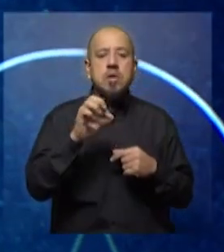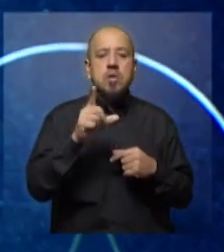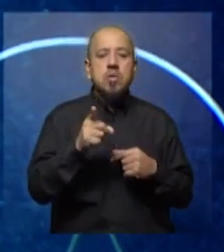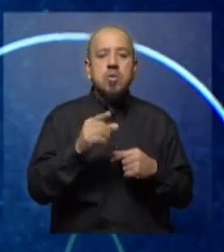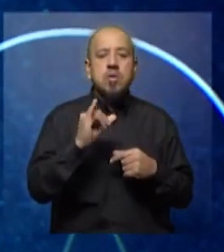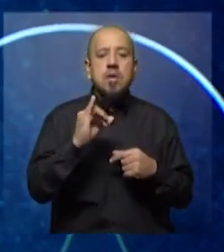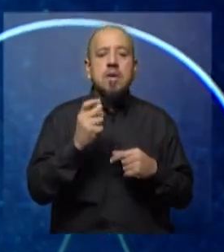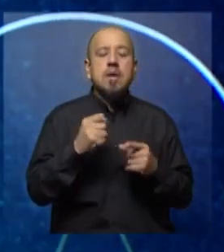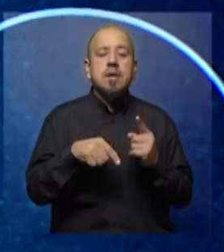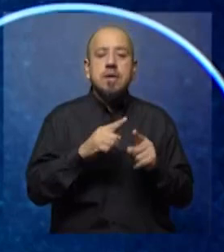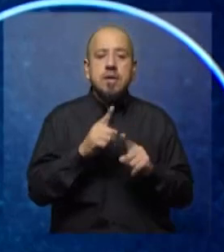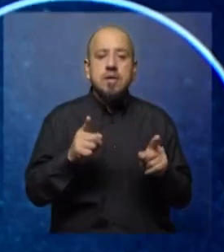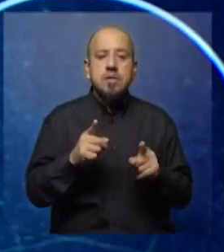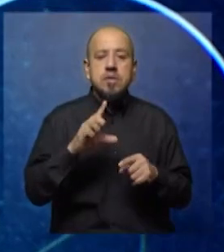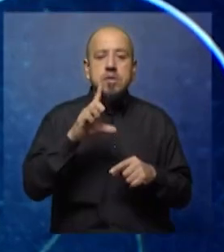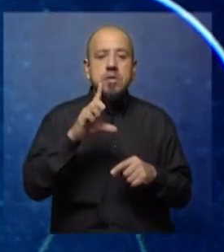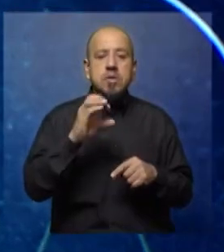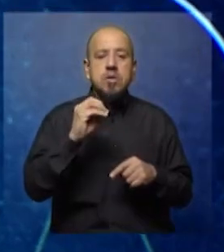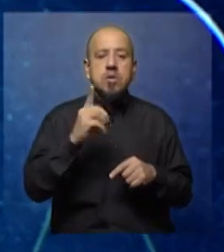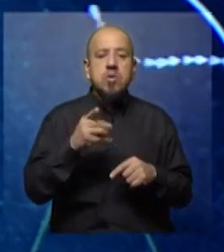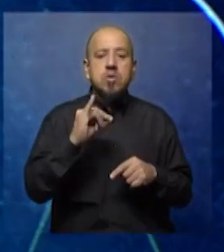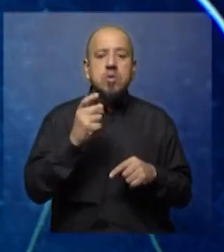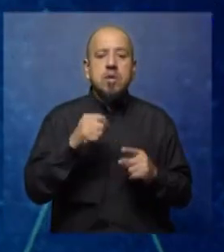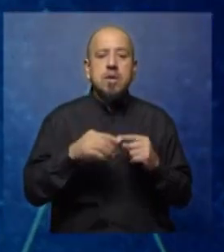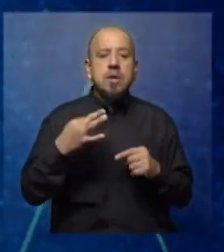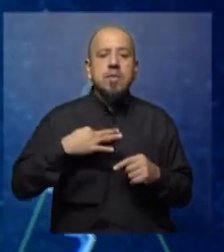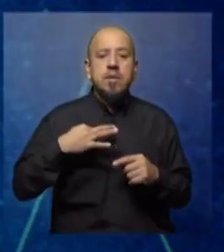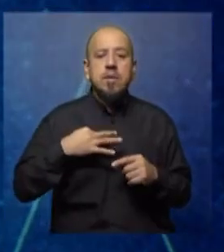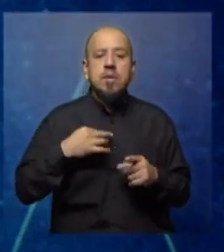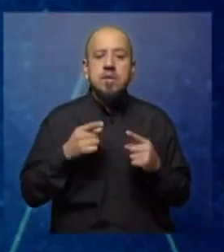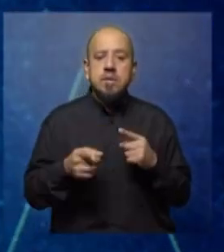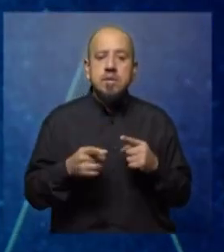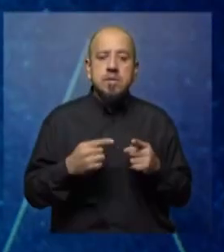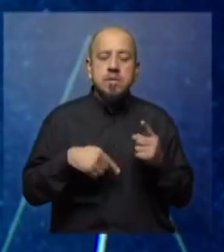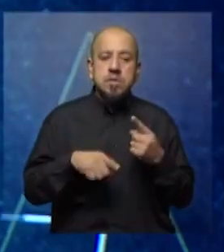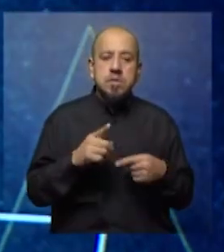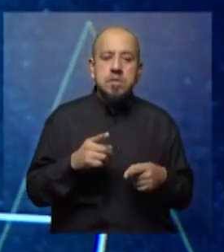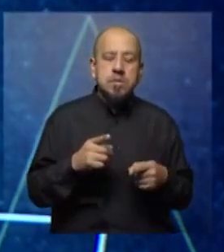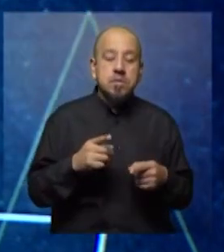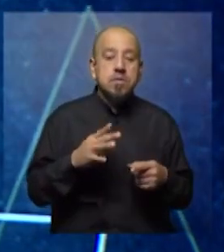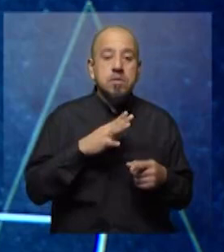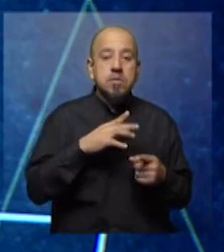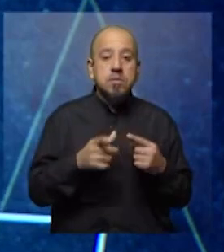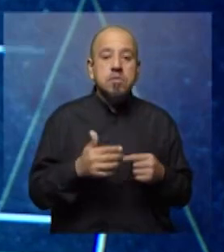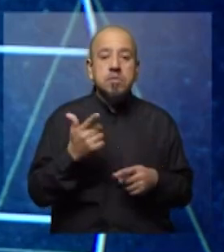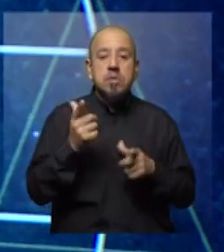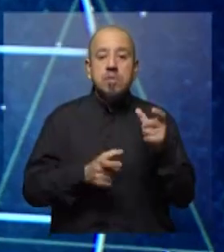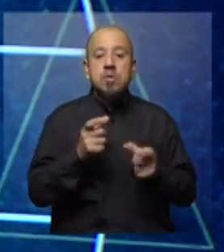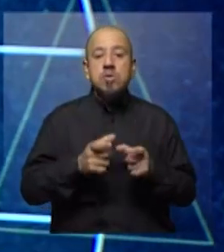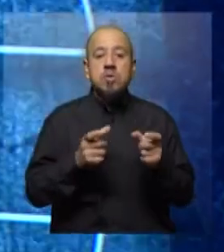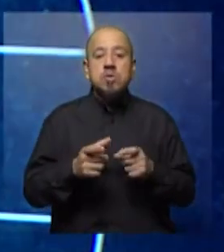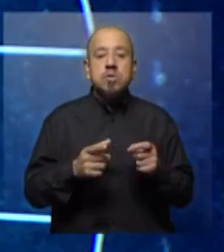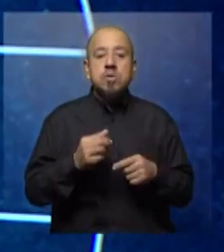trata de eso lógica viva trata de algunas tendencias o inclinaciones que tenemos muchos seres humanos